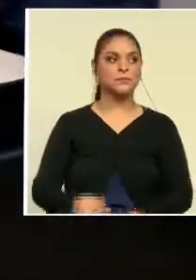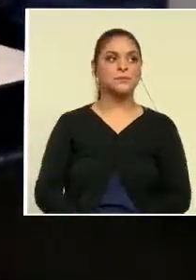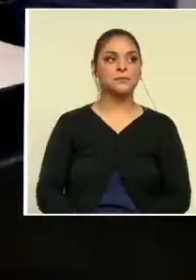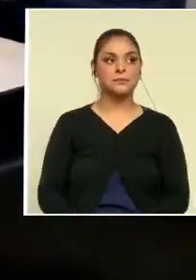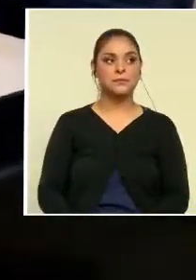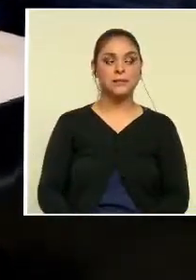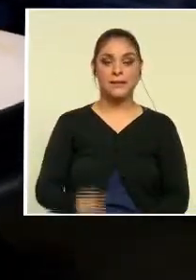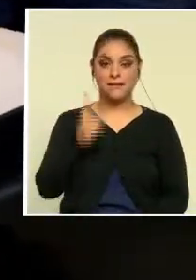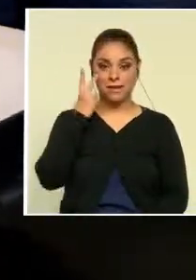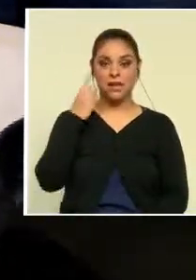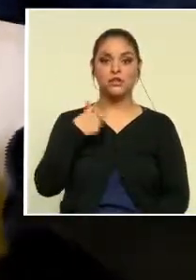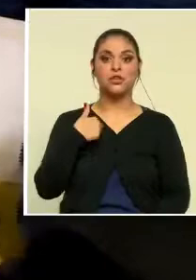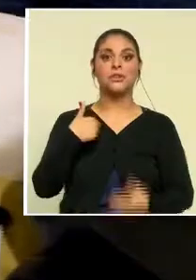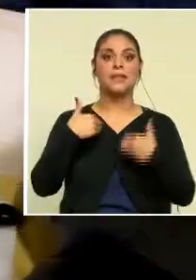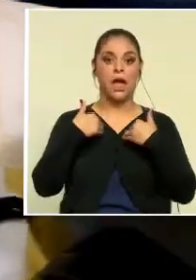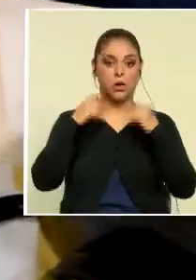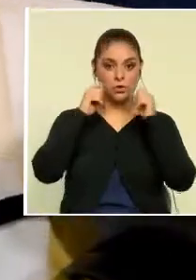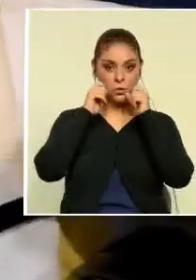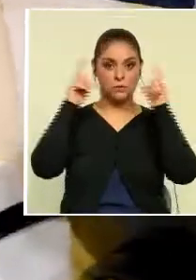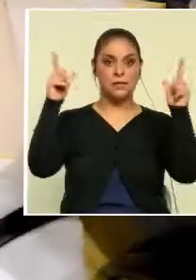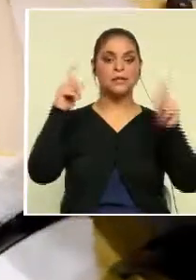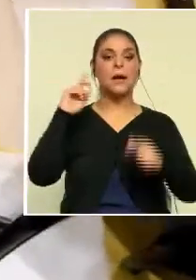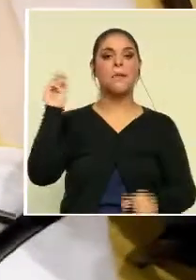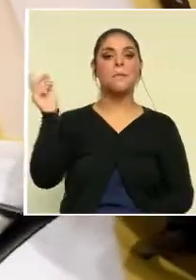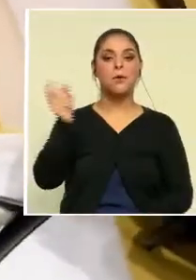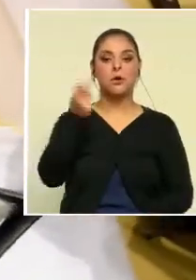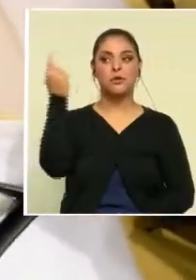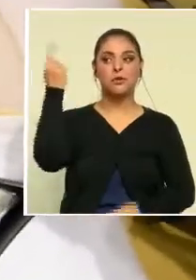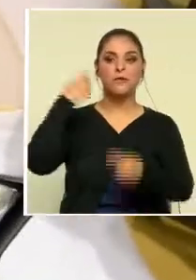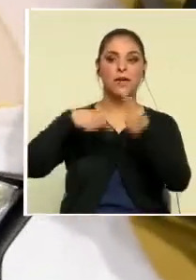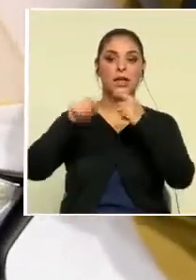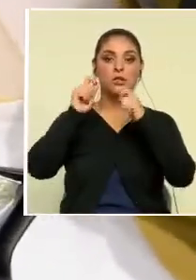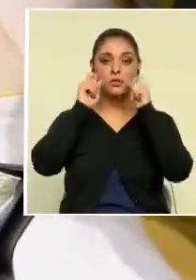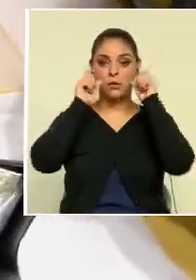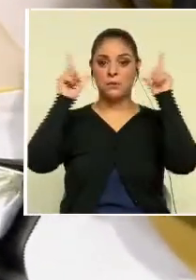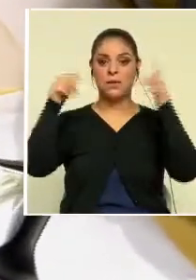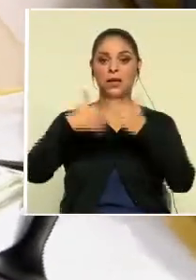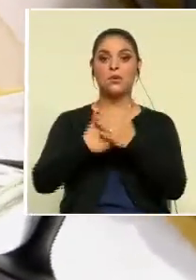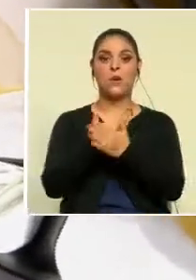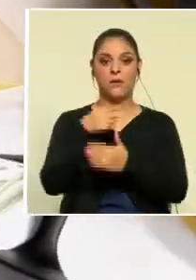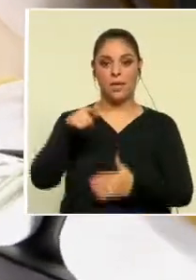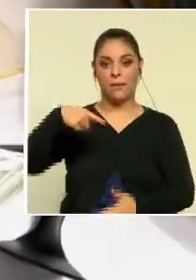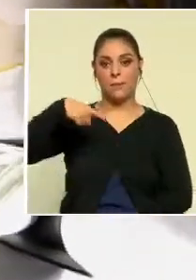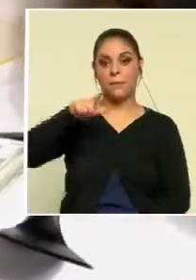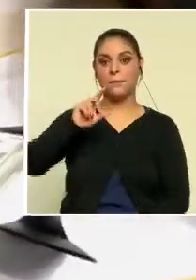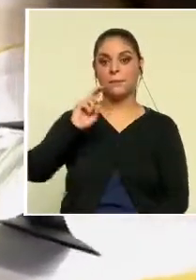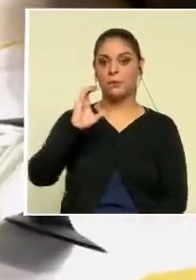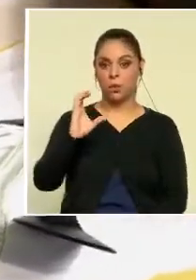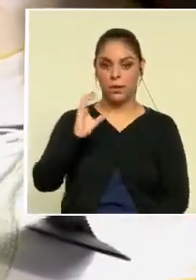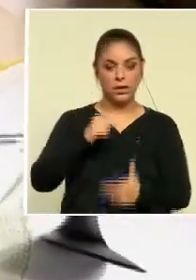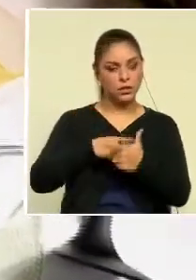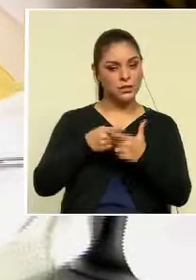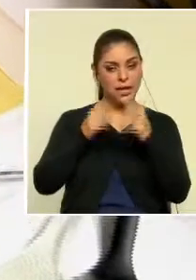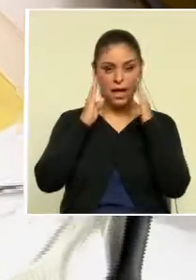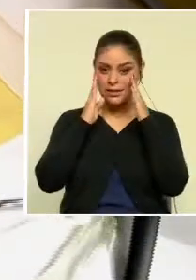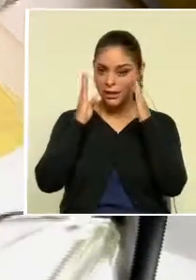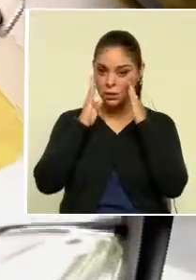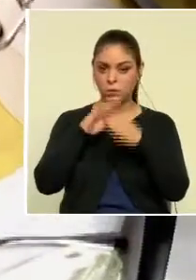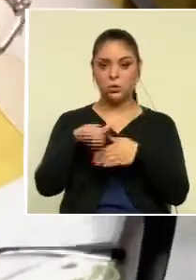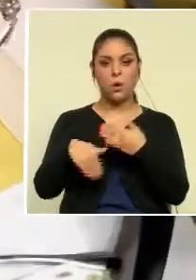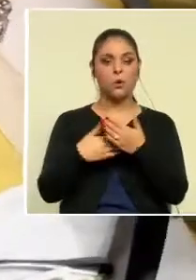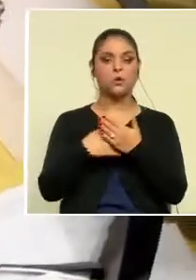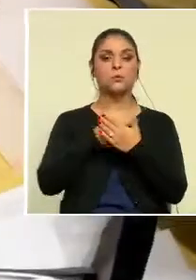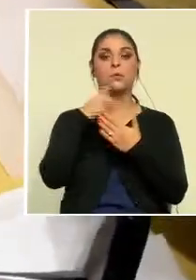vez les tengo una sorpresa muy pronto viene una sorpresa nueva de plug así que estén atentos a todos los niveles gama que el libro